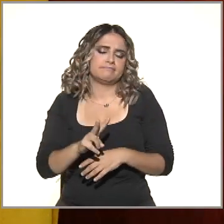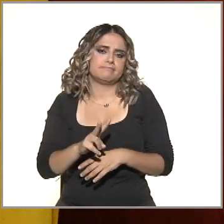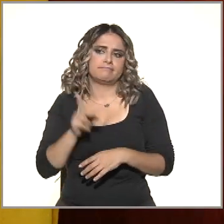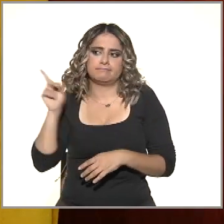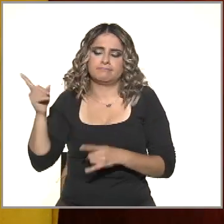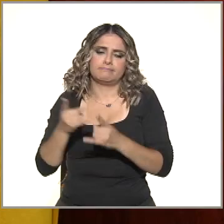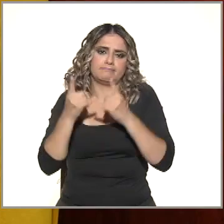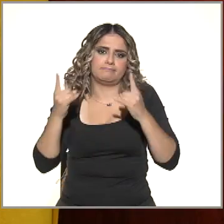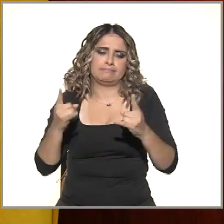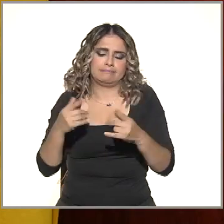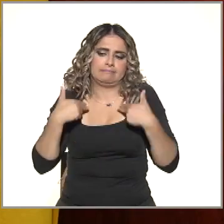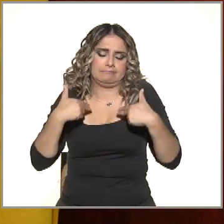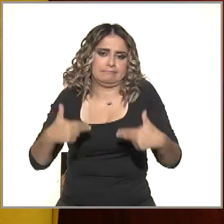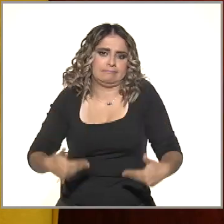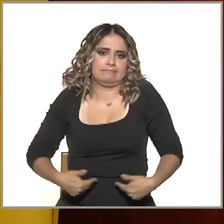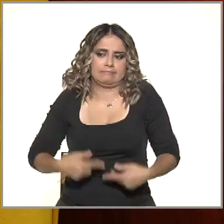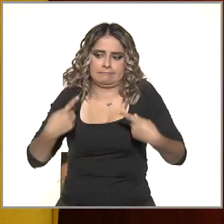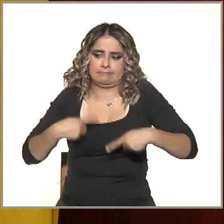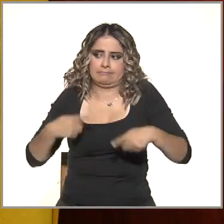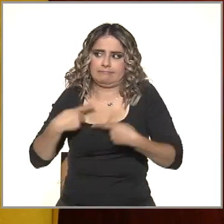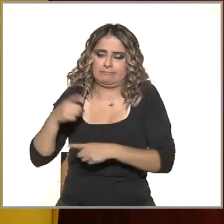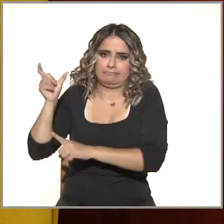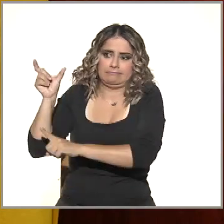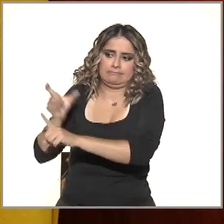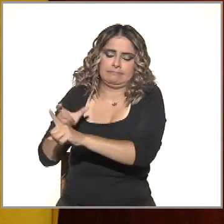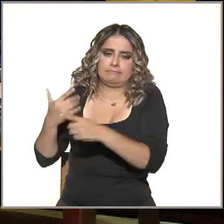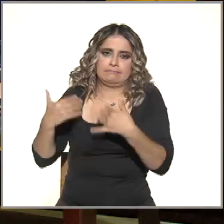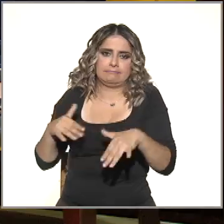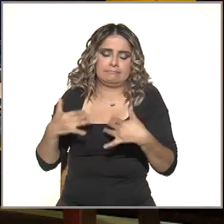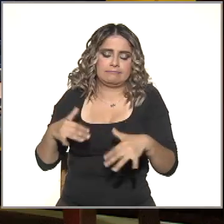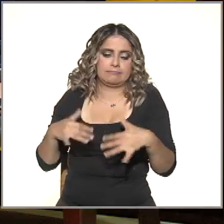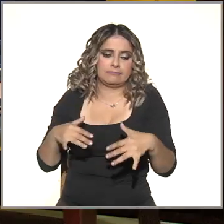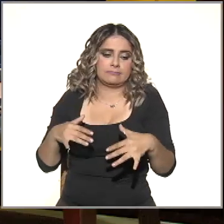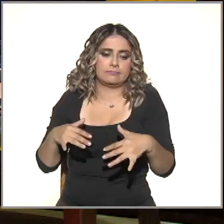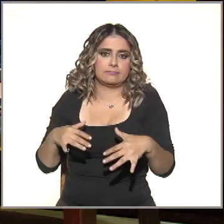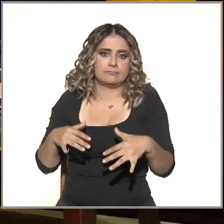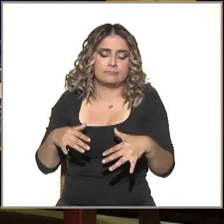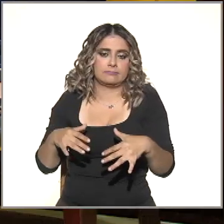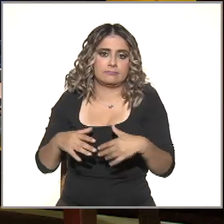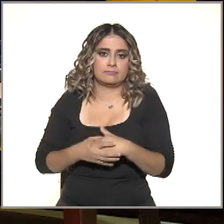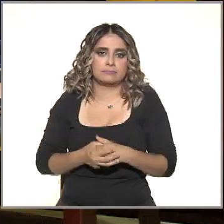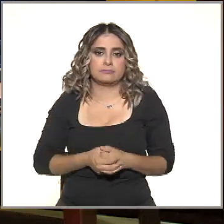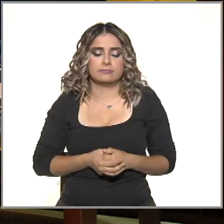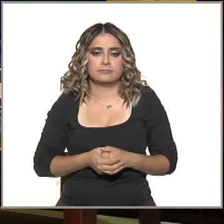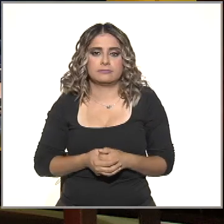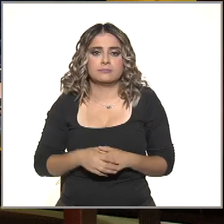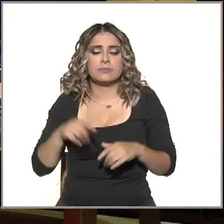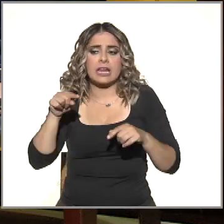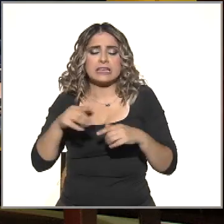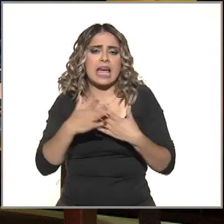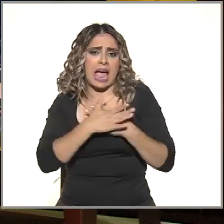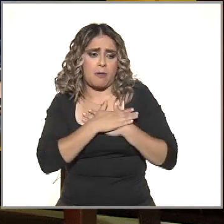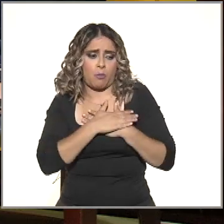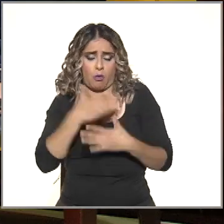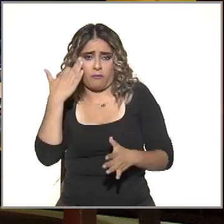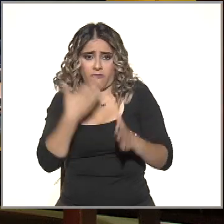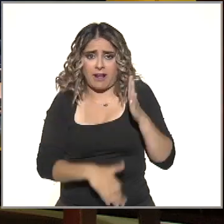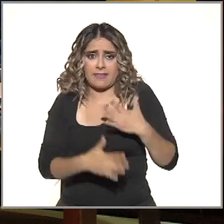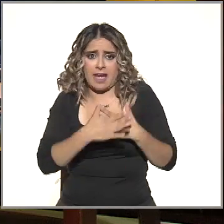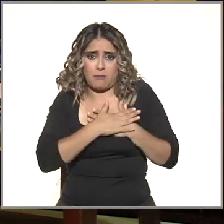testimonio, en el sentido de justo lo que acabas de señalar, como el tema de, no es falta de amor